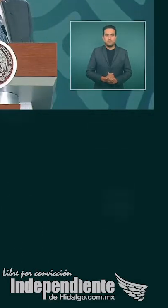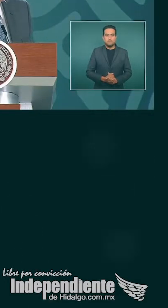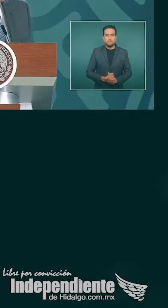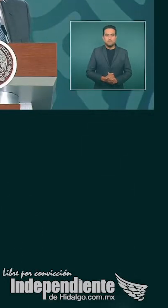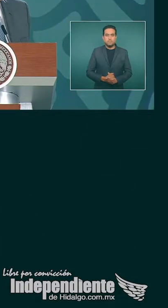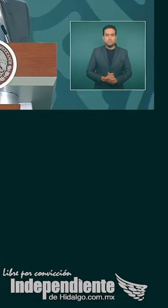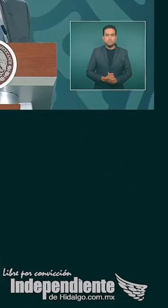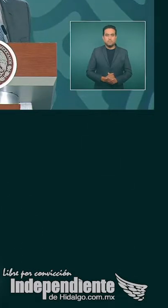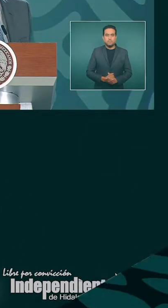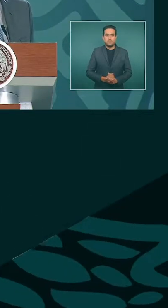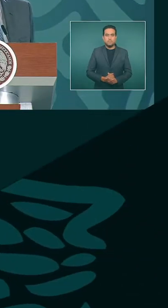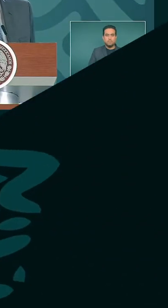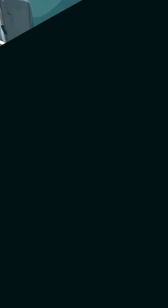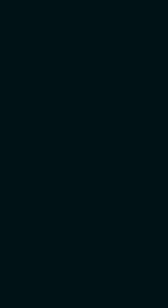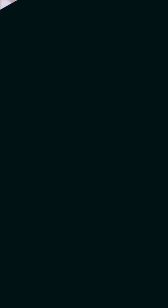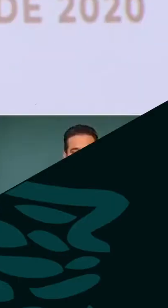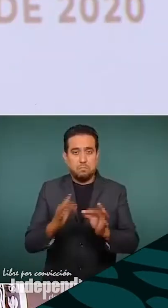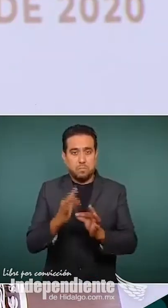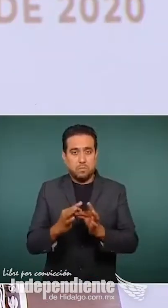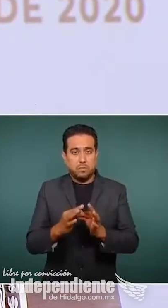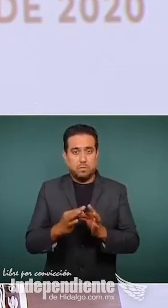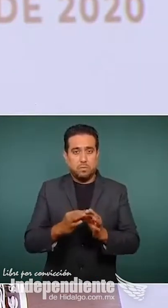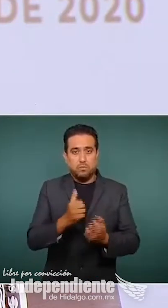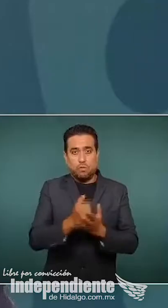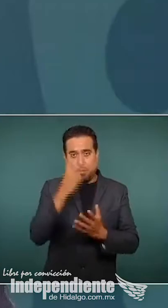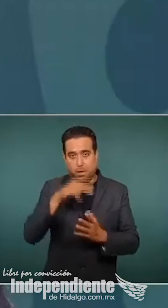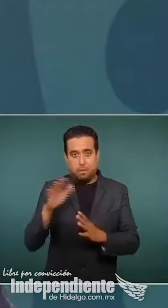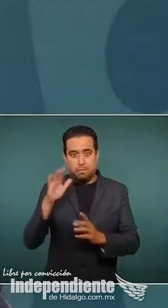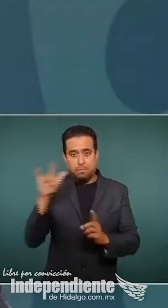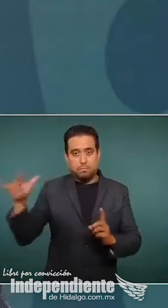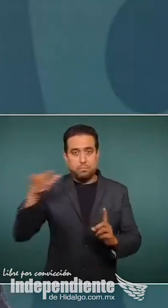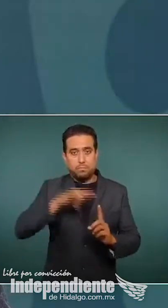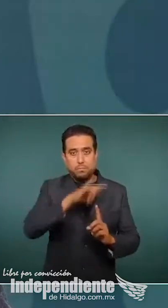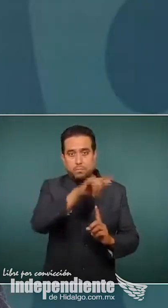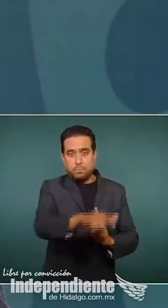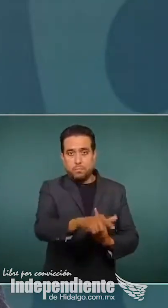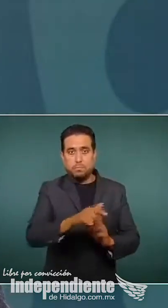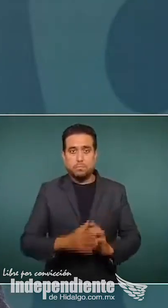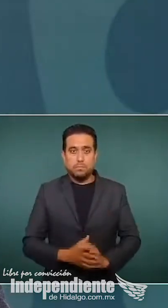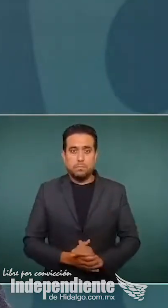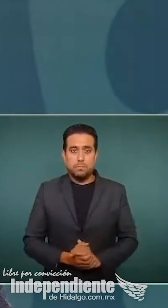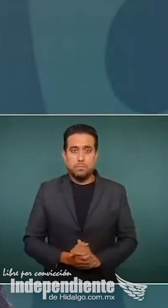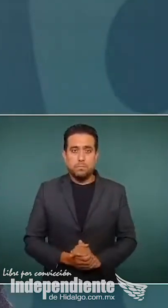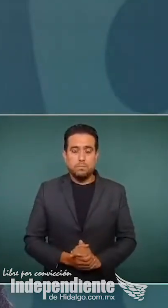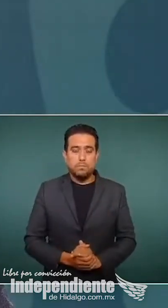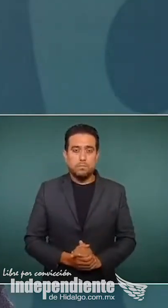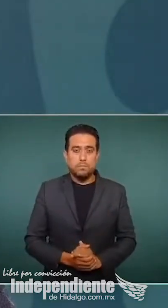se gastaron 200 mil pesos. No